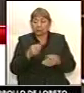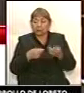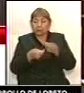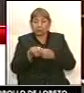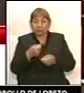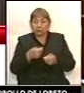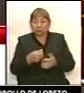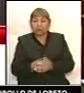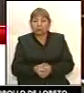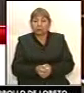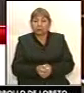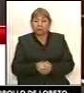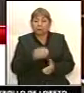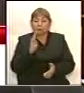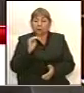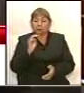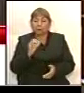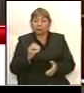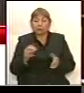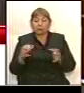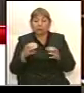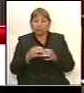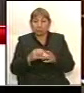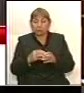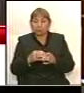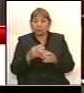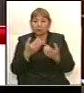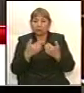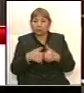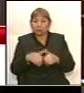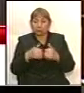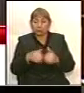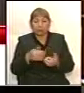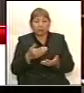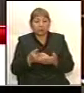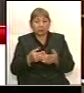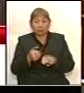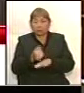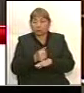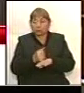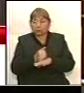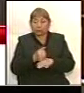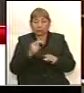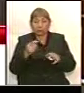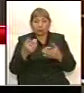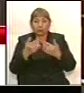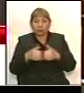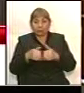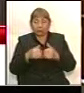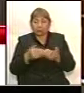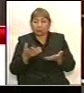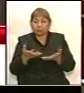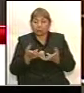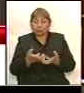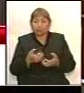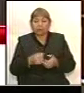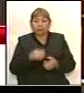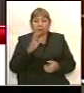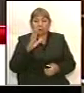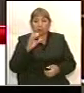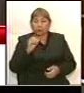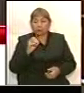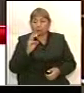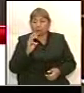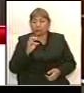comercial, para la banca corporativa, estas empresas asociativas, estas grandes industriales que requieren 50,